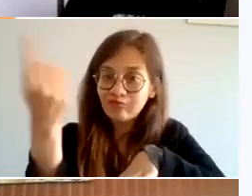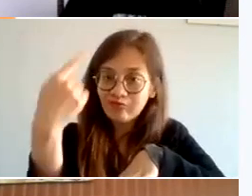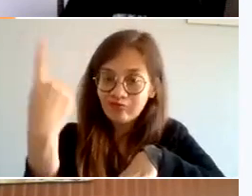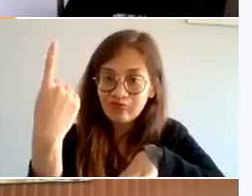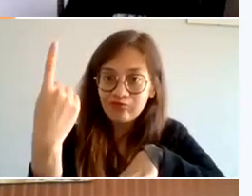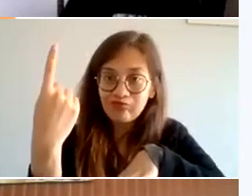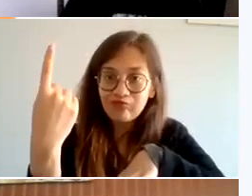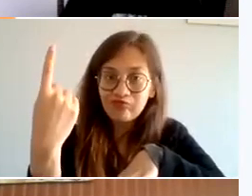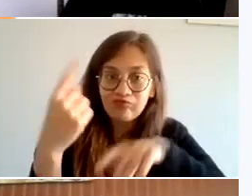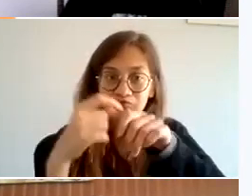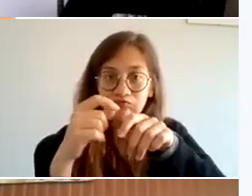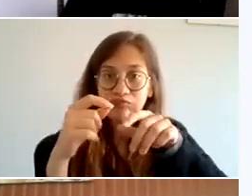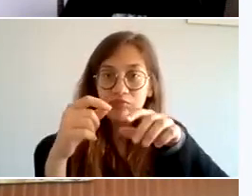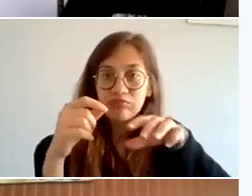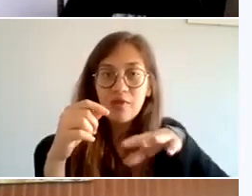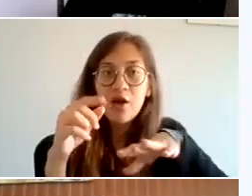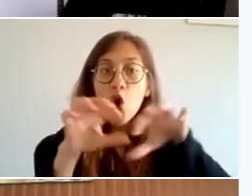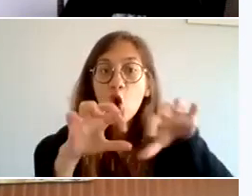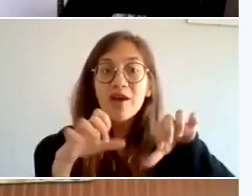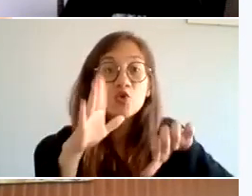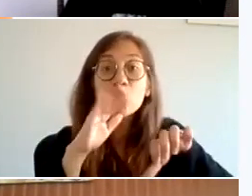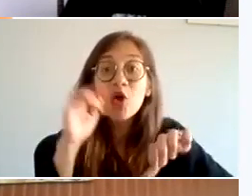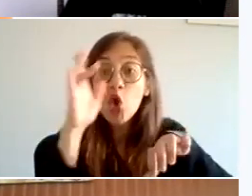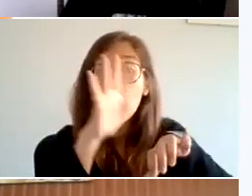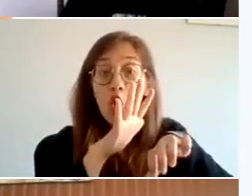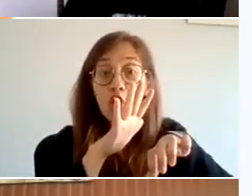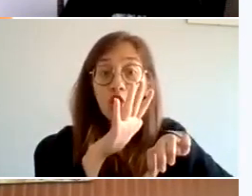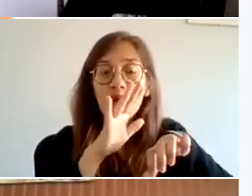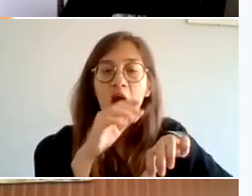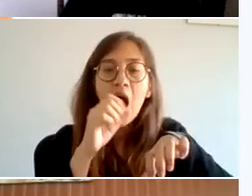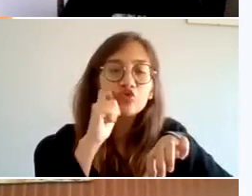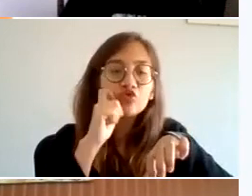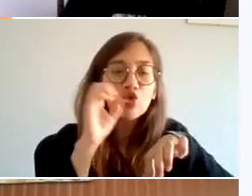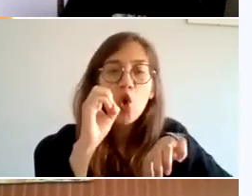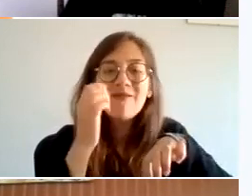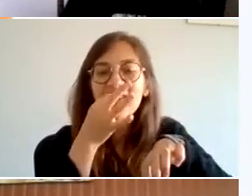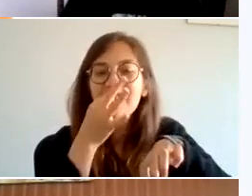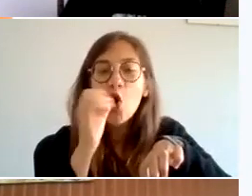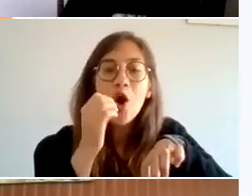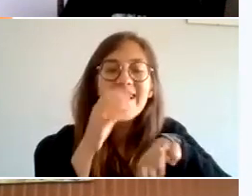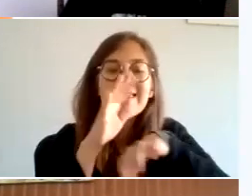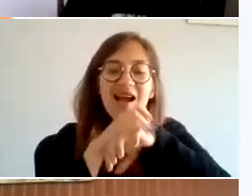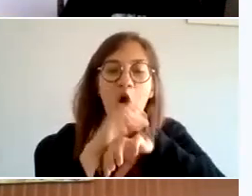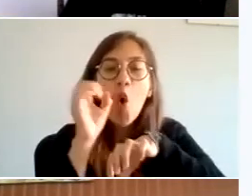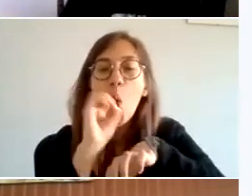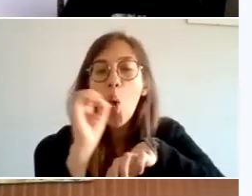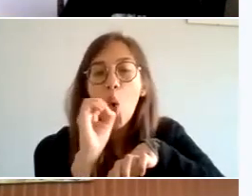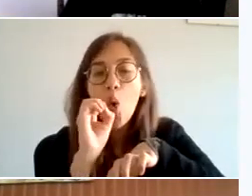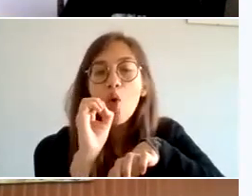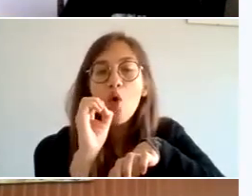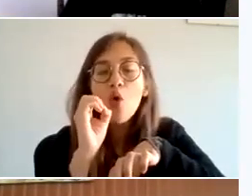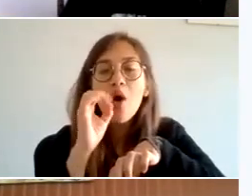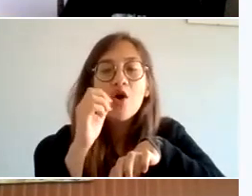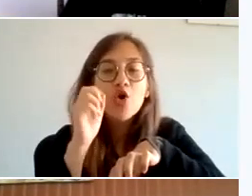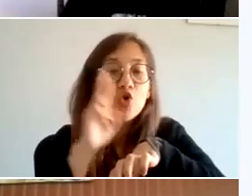mejor calidad incluso. Si nos cambiamos a Movistar, y si nos cambiamos a WOM.